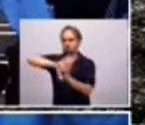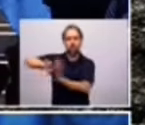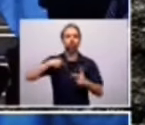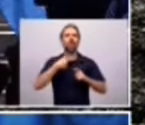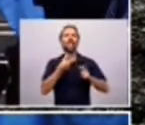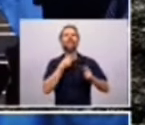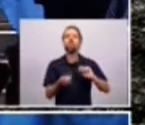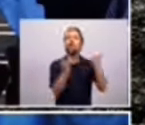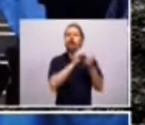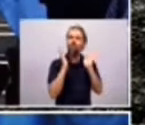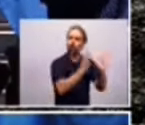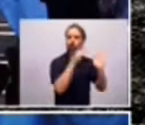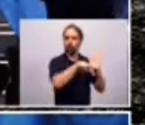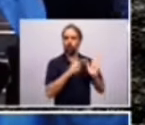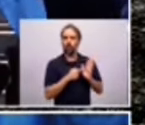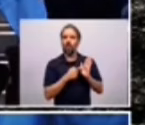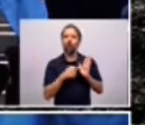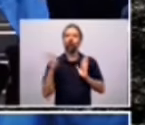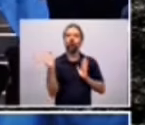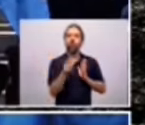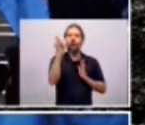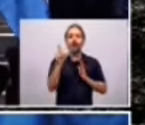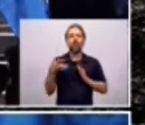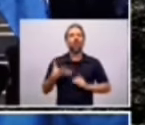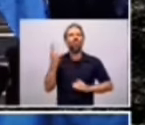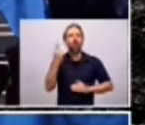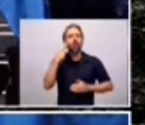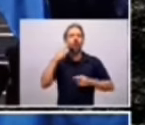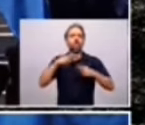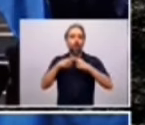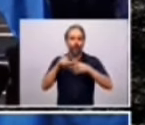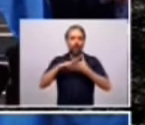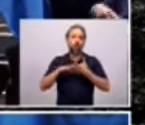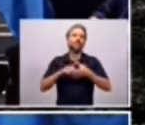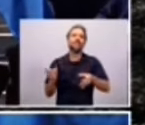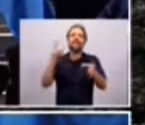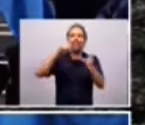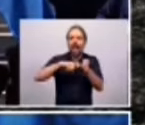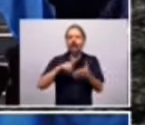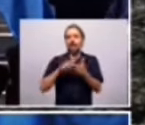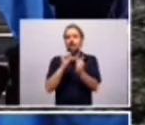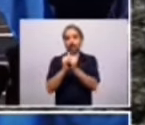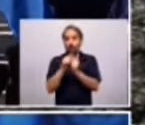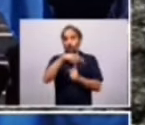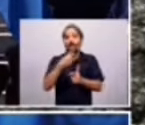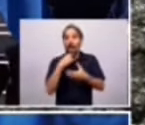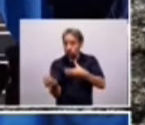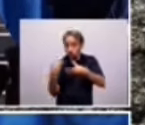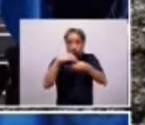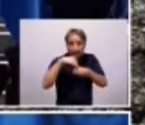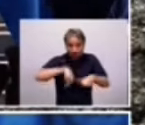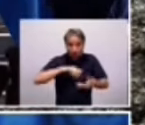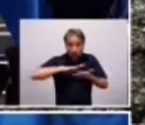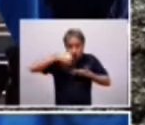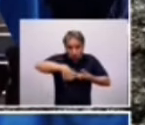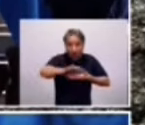alguien podría decir esa ley es anticonstitucional en relación a la única Constitución que hoy existe. No existe está otra bien que es la de sí 1994.